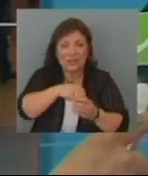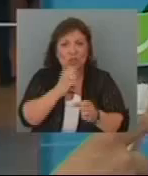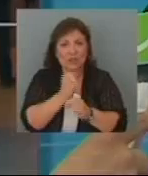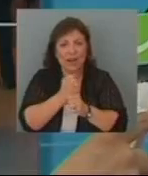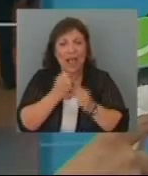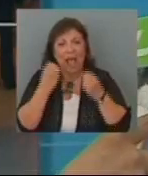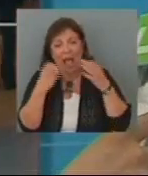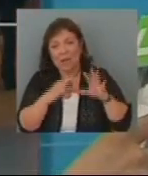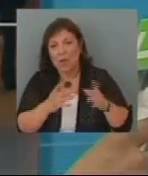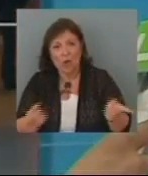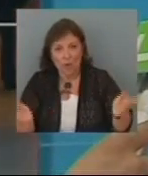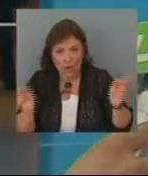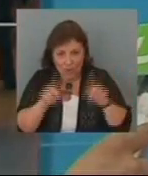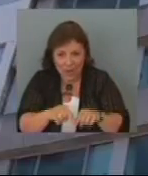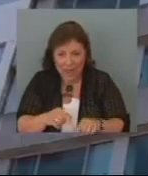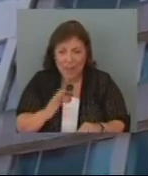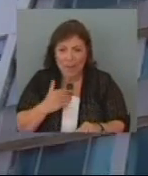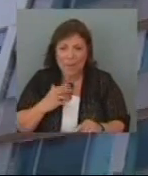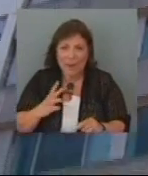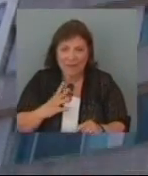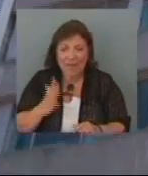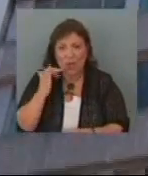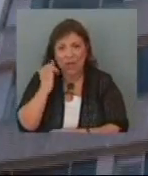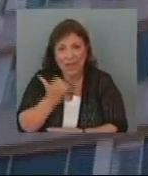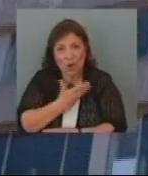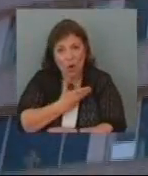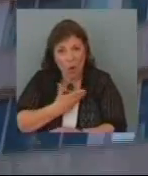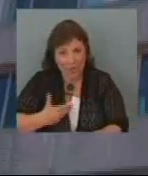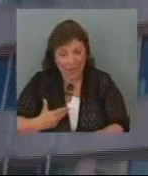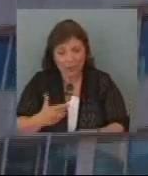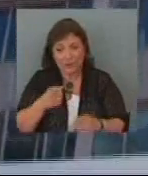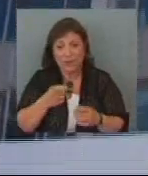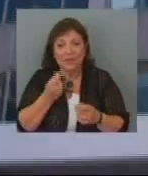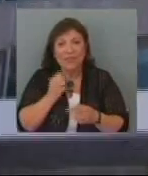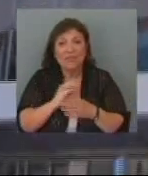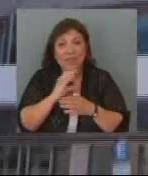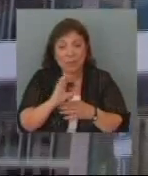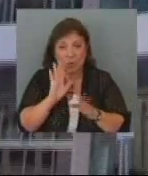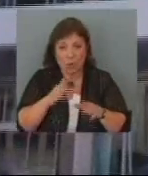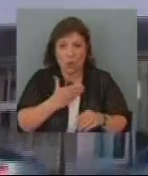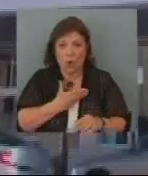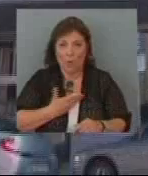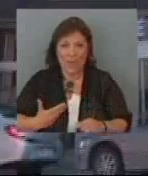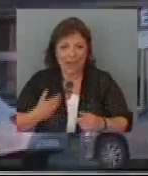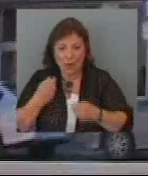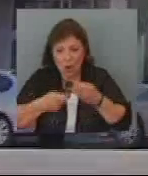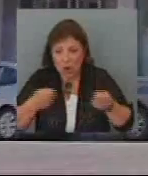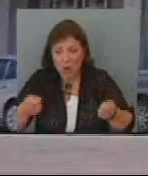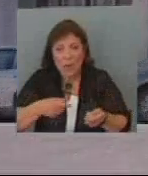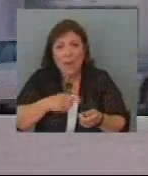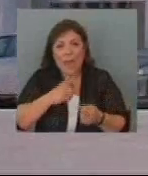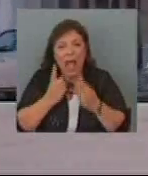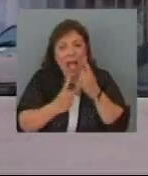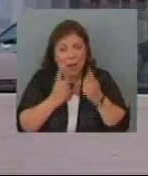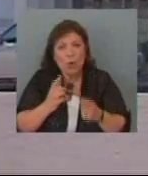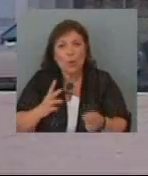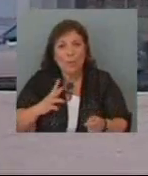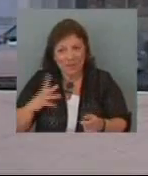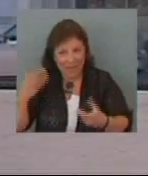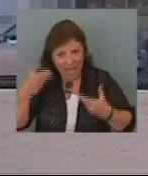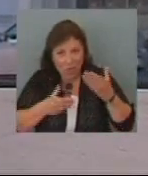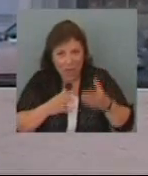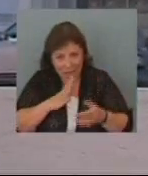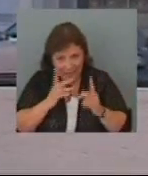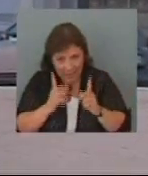tanto a cargo de instituciones públicas como privadas. La fuente primaria de financiación es gubernamental, aunque también hay algunos aportes privados y